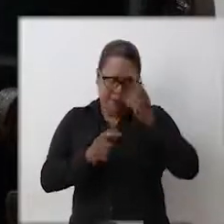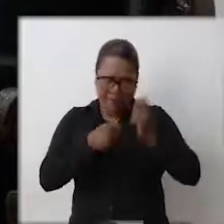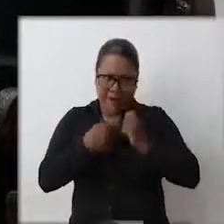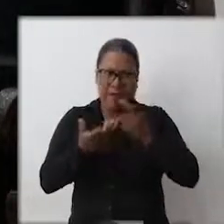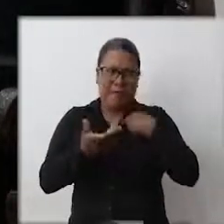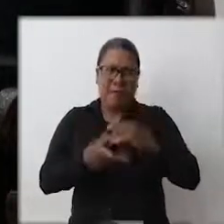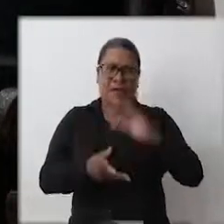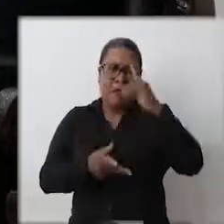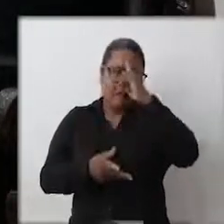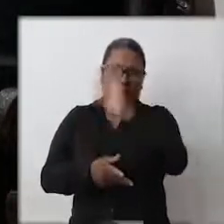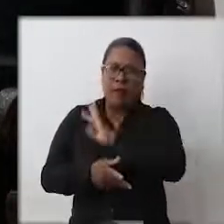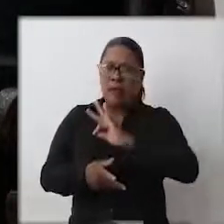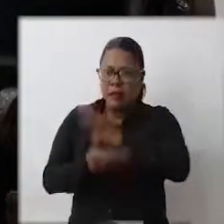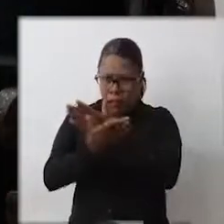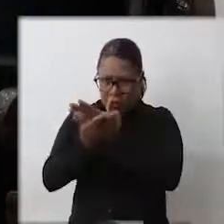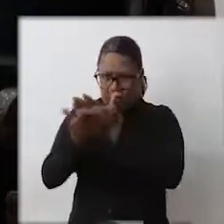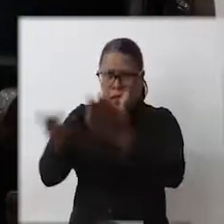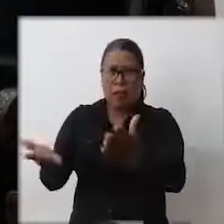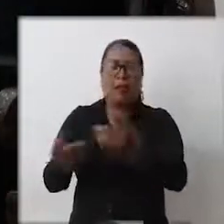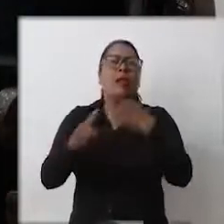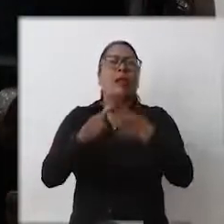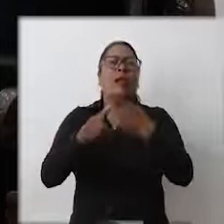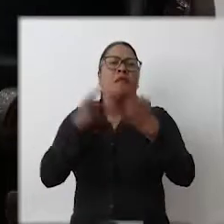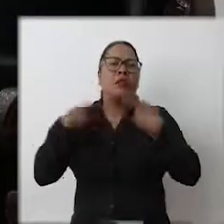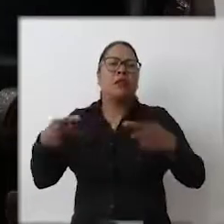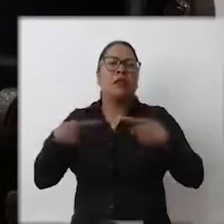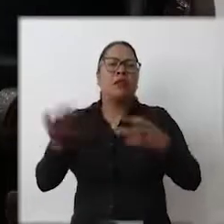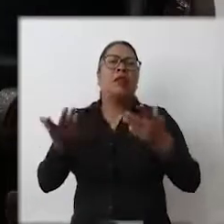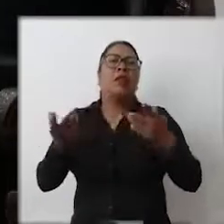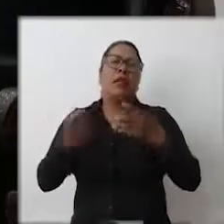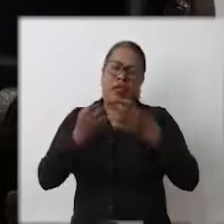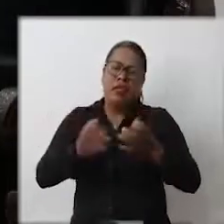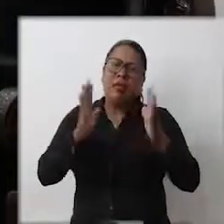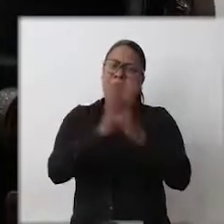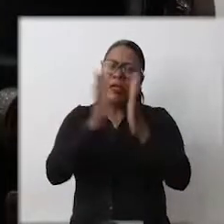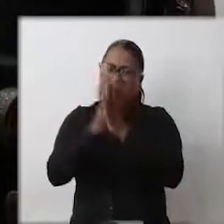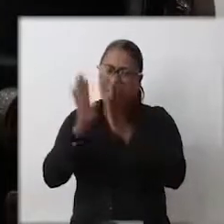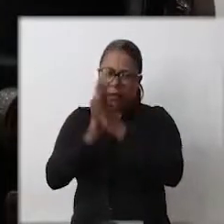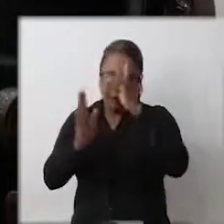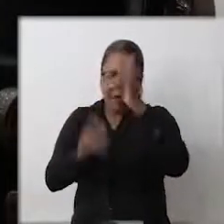y seguro que así se vivirán las otras etapas de la elección.